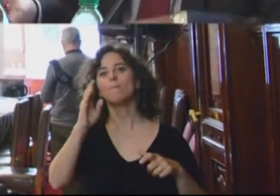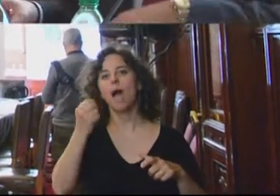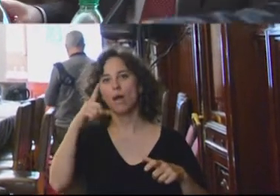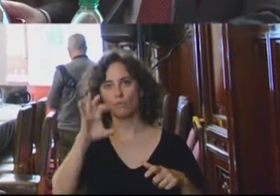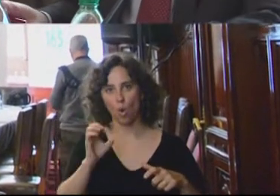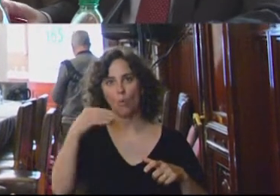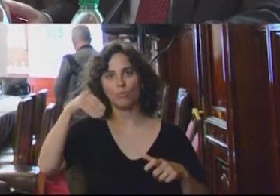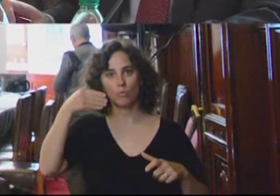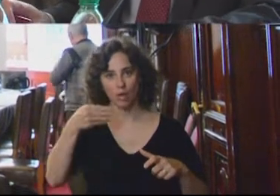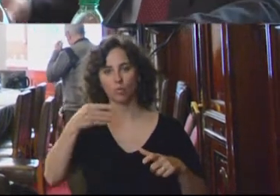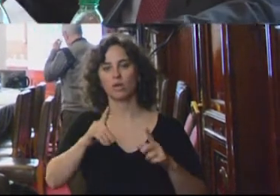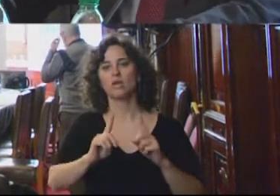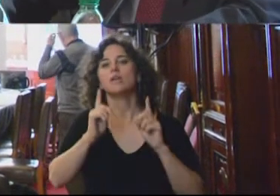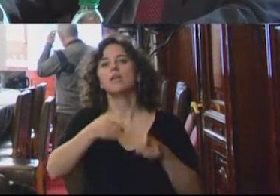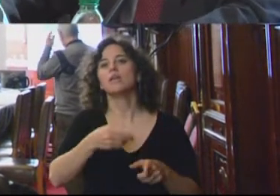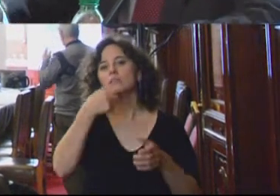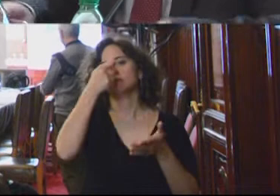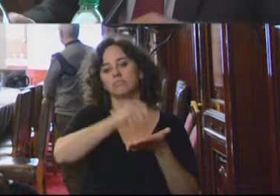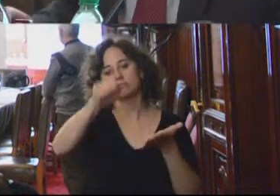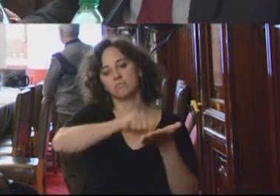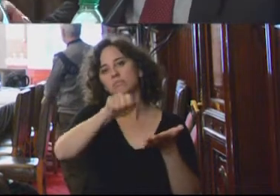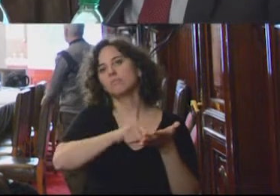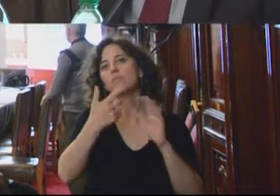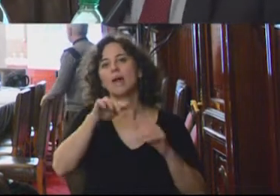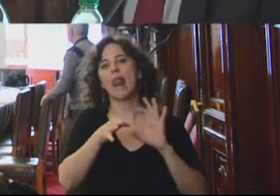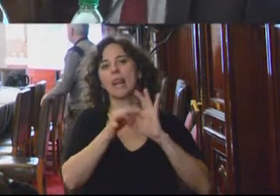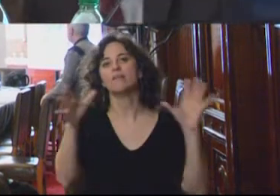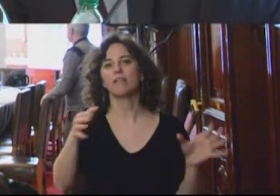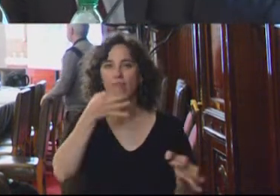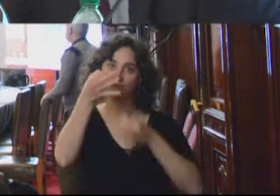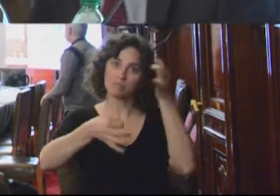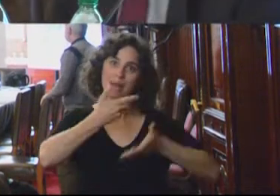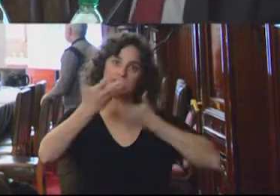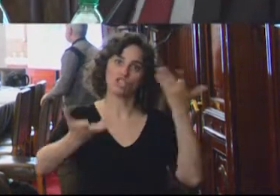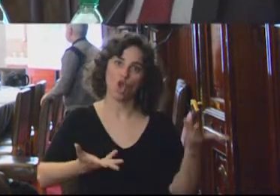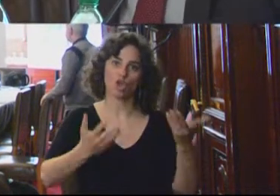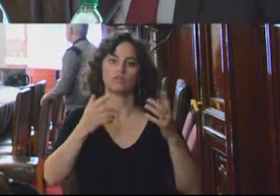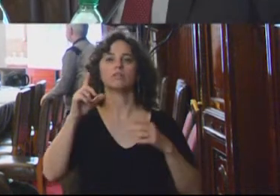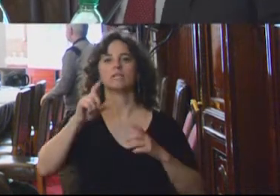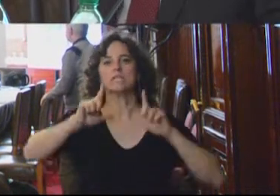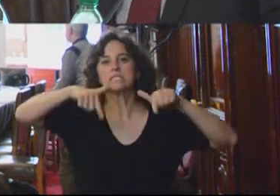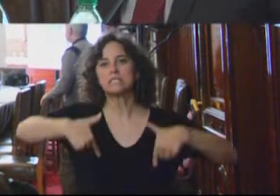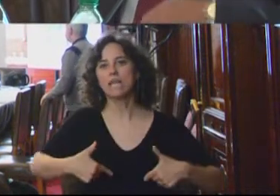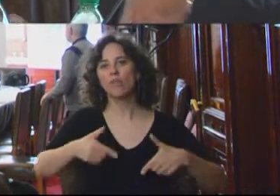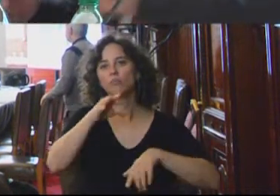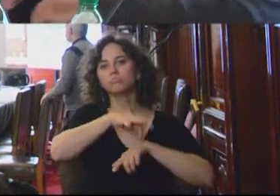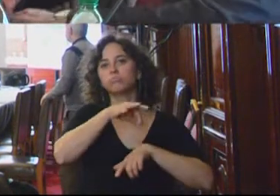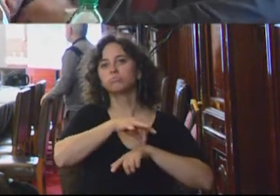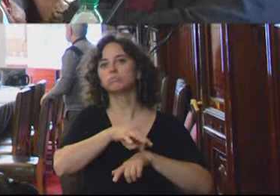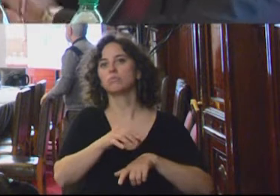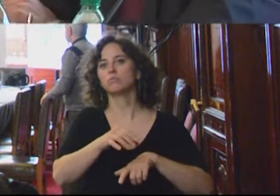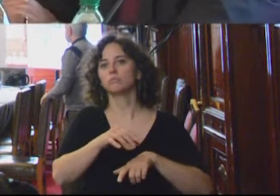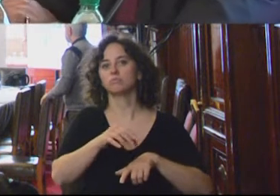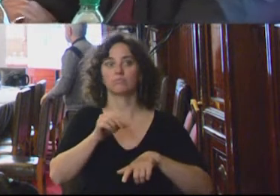el relator para la especial para la libertad de expresión, el licenciado, el doctor Edison